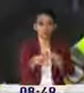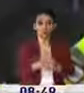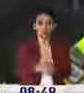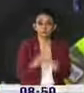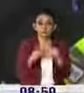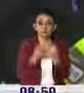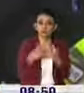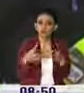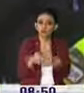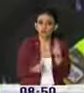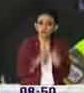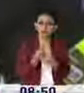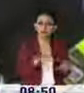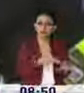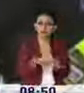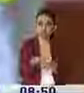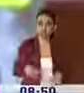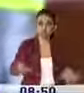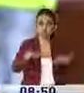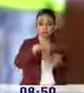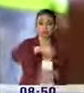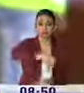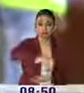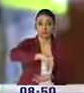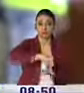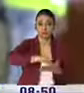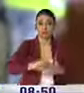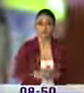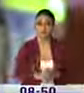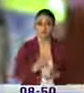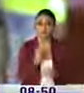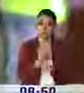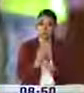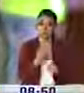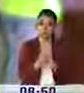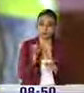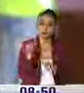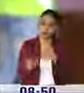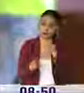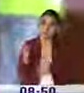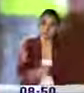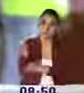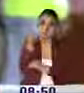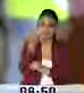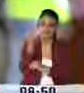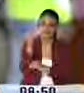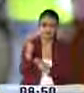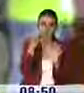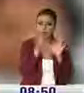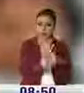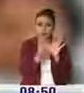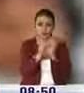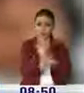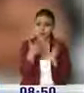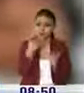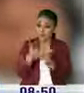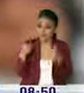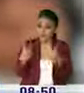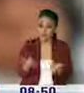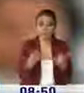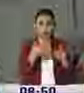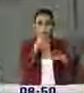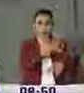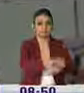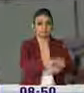cometían varios ilícitos aquí en la ciudad y gracias a las llamadas y al clamor de la ciudadanía están ahora tras las